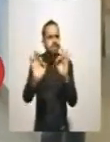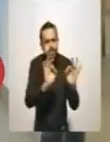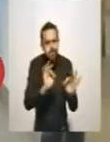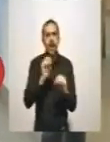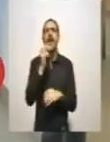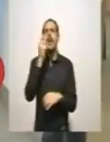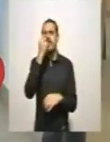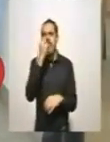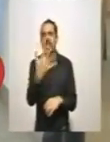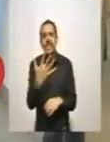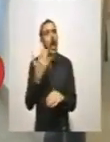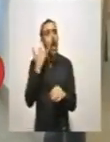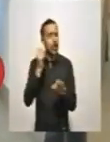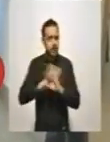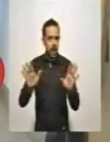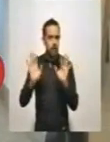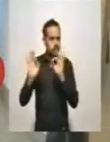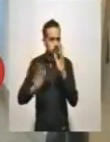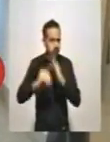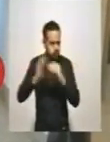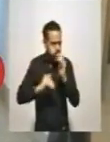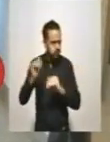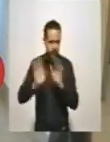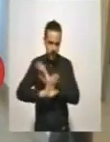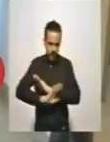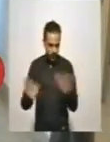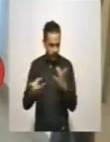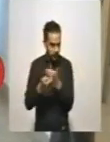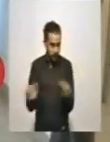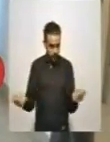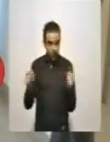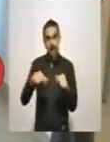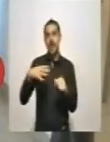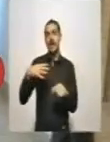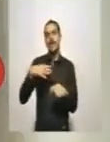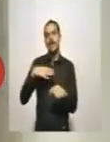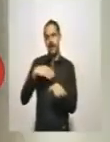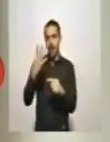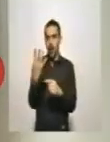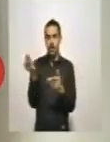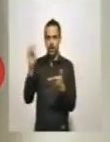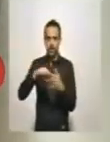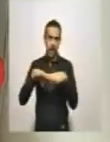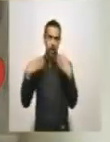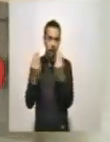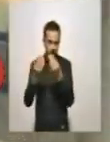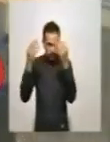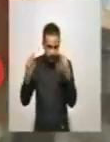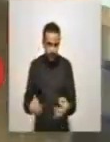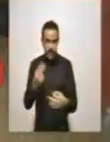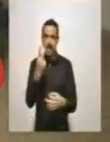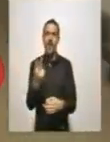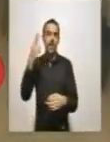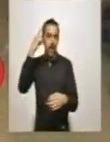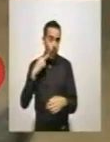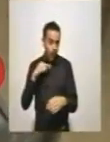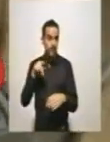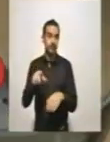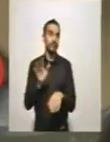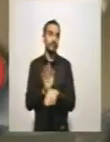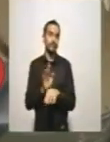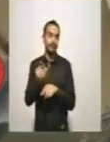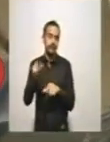que se encuentran programadas para la emergencia. Esto nos trae una forma de generar